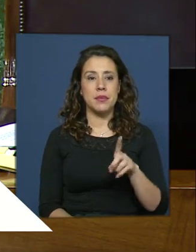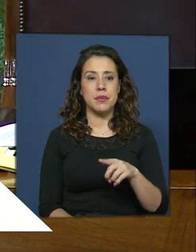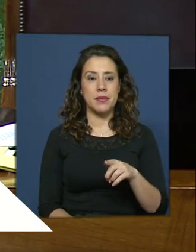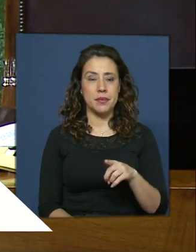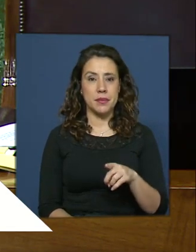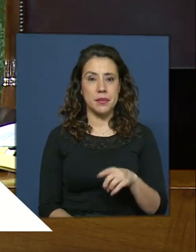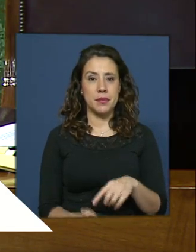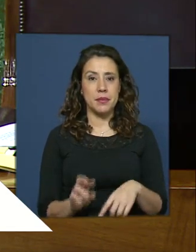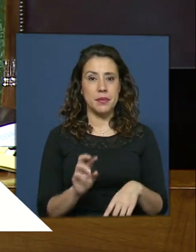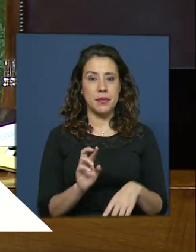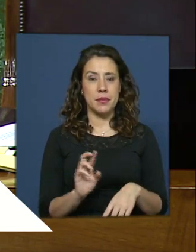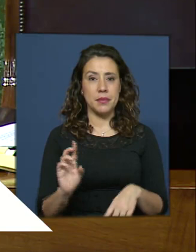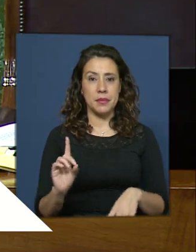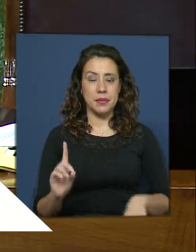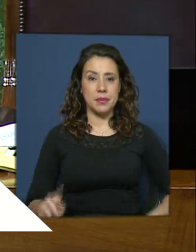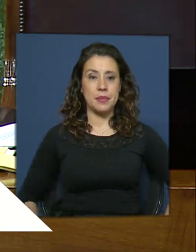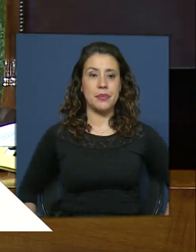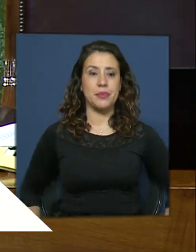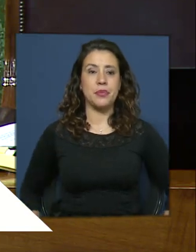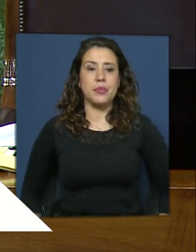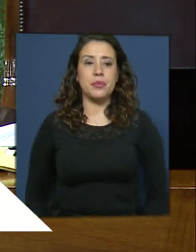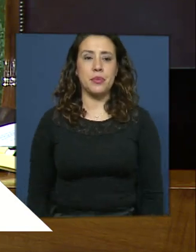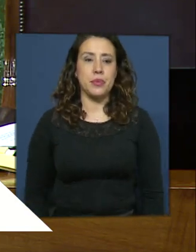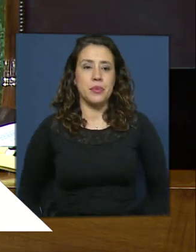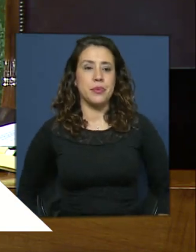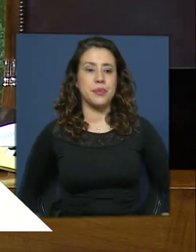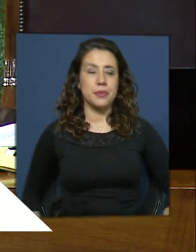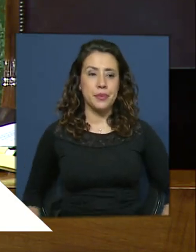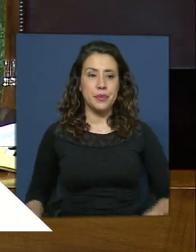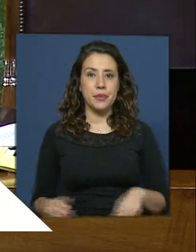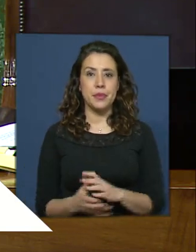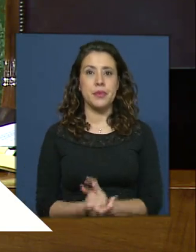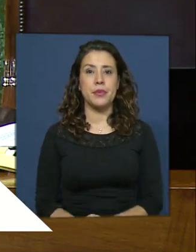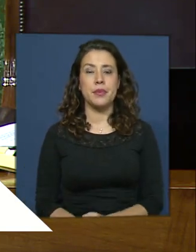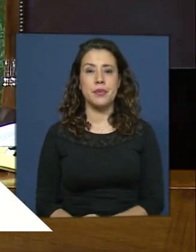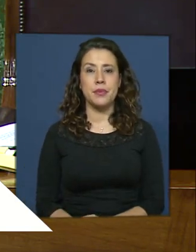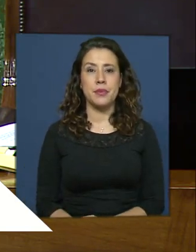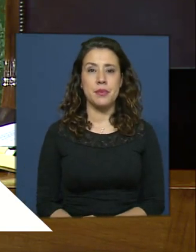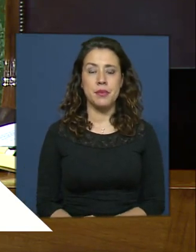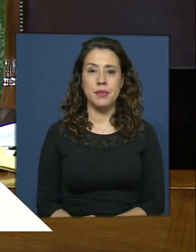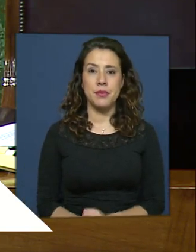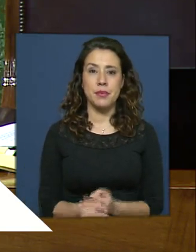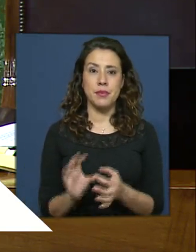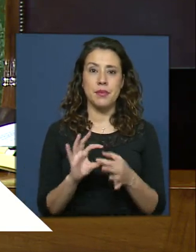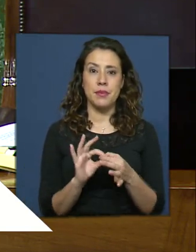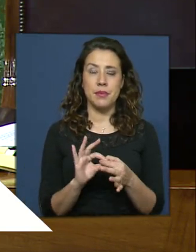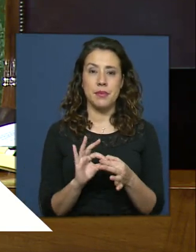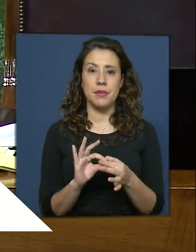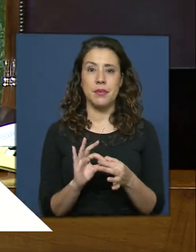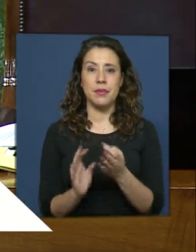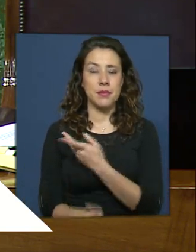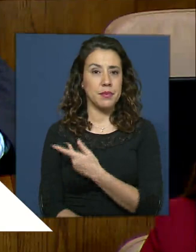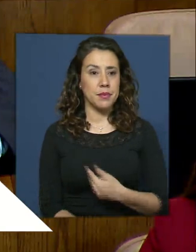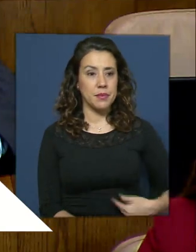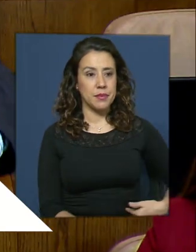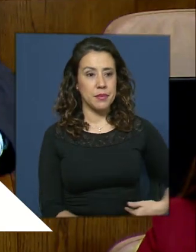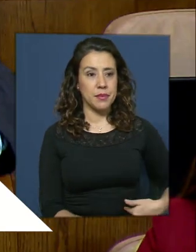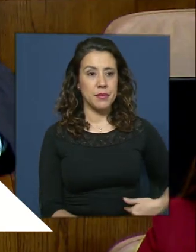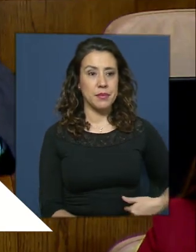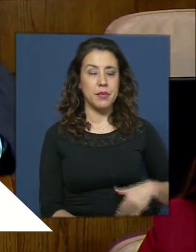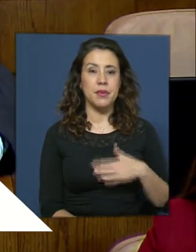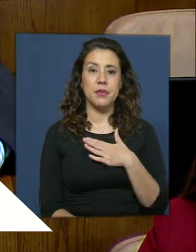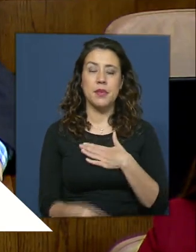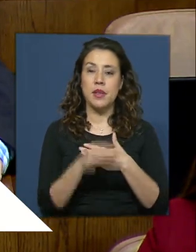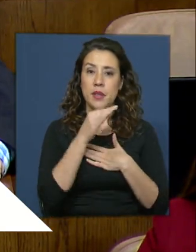del Partido por la Democracia. Tiene la palabra, diputado Jiménez. Gracias, presidente. Primero, decir